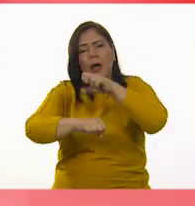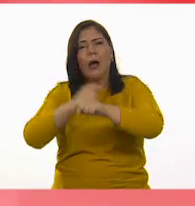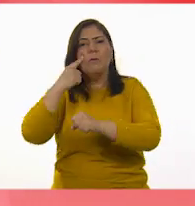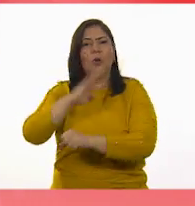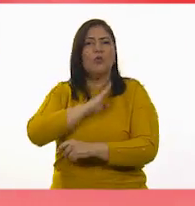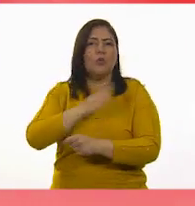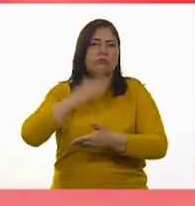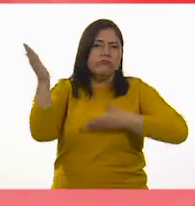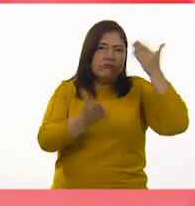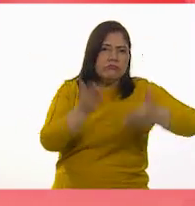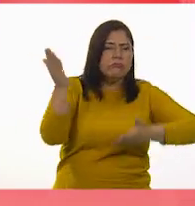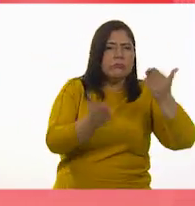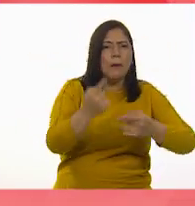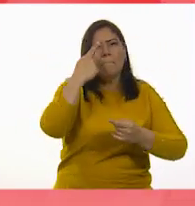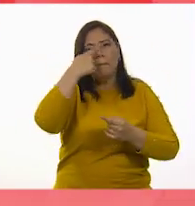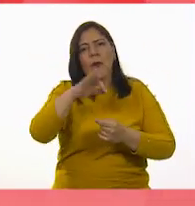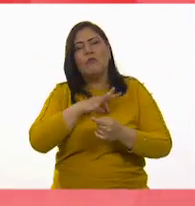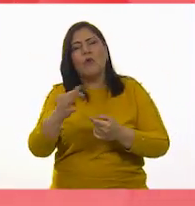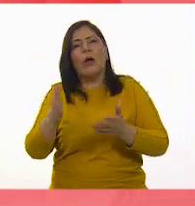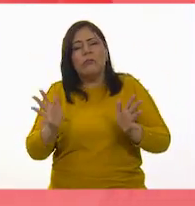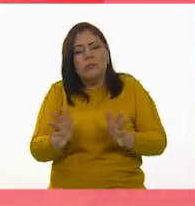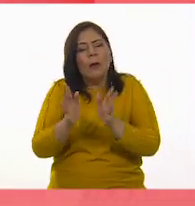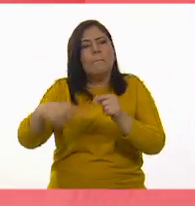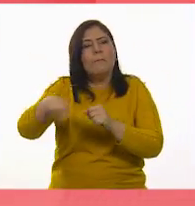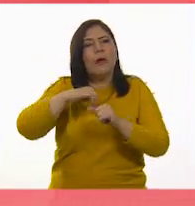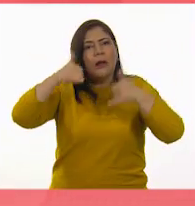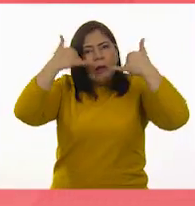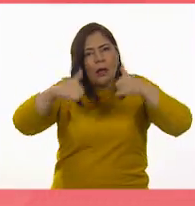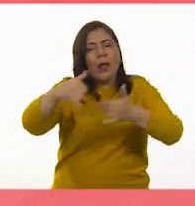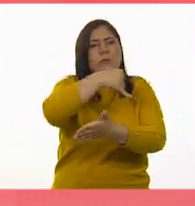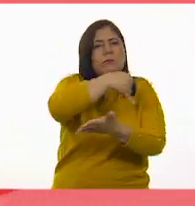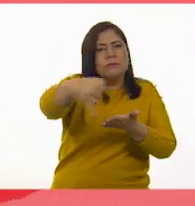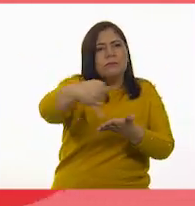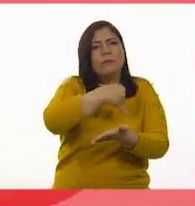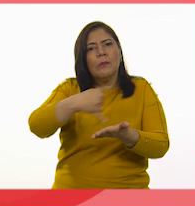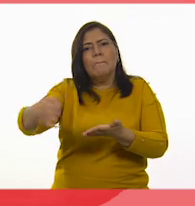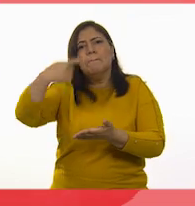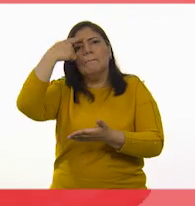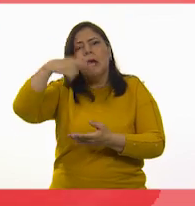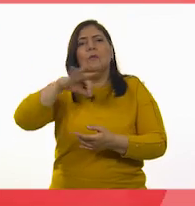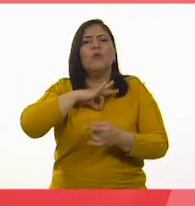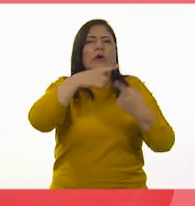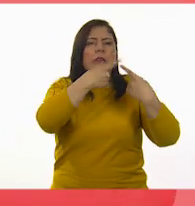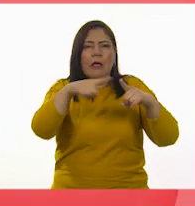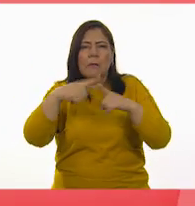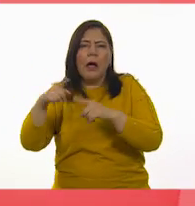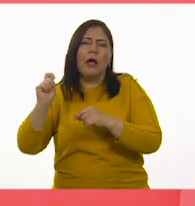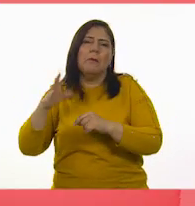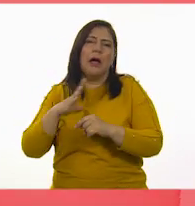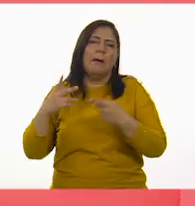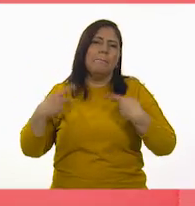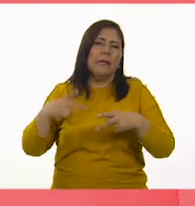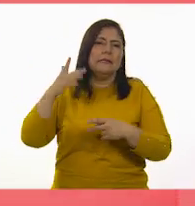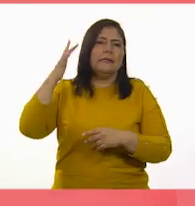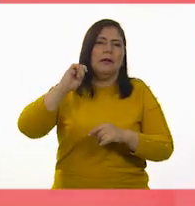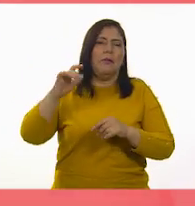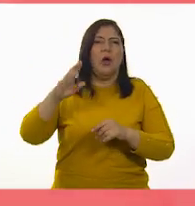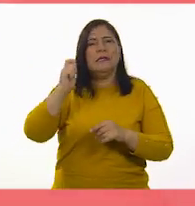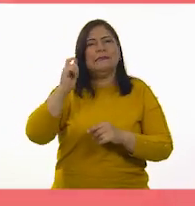el desarrollo de actividades ganaderas, agrícolas y de abastecimiento para exploradores, junto con San Miguel el Grande